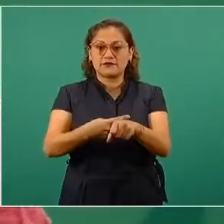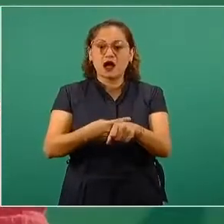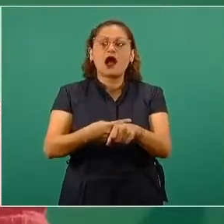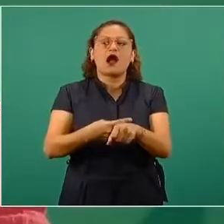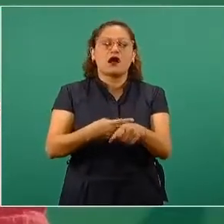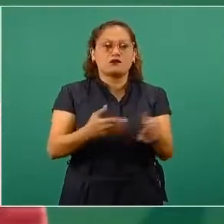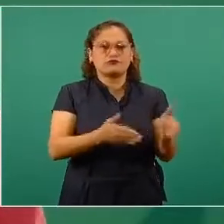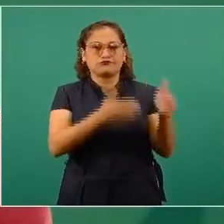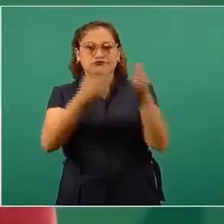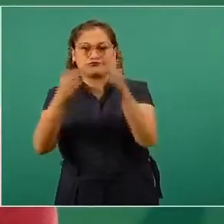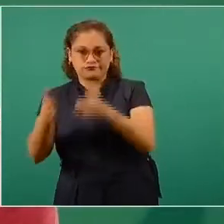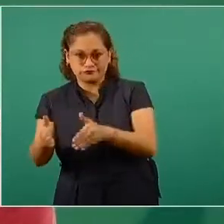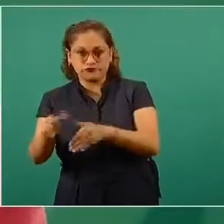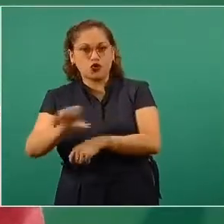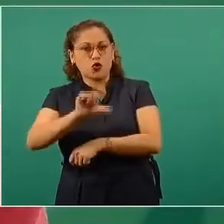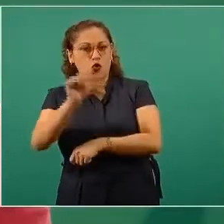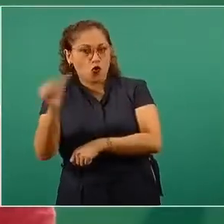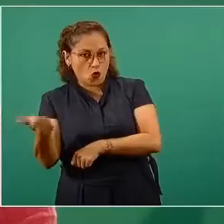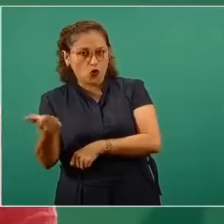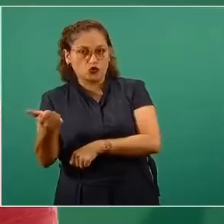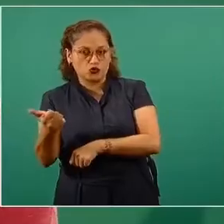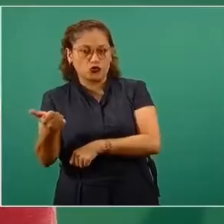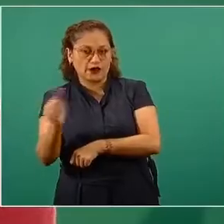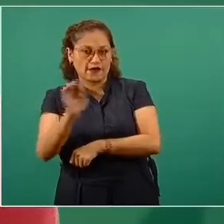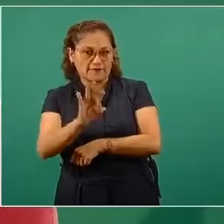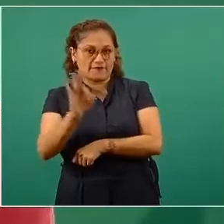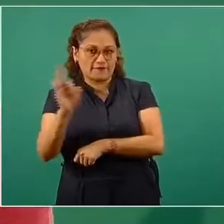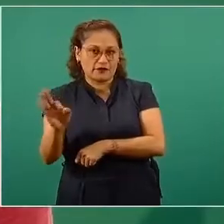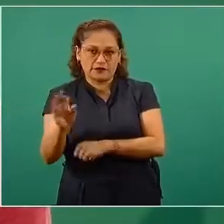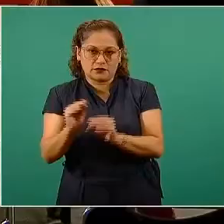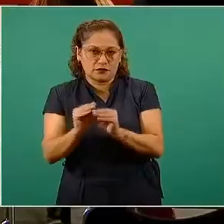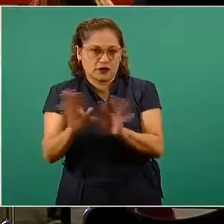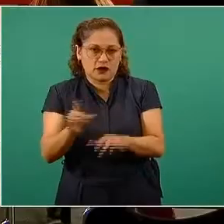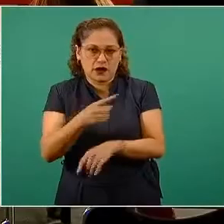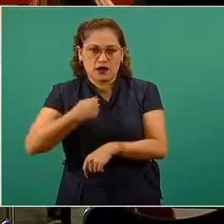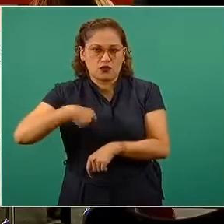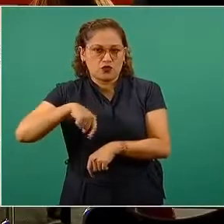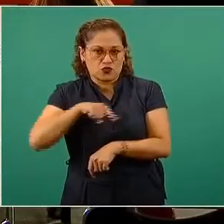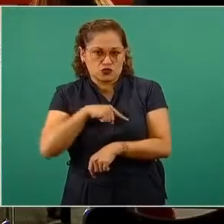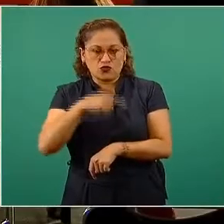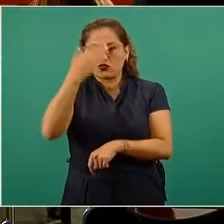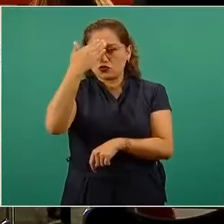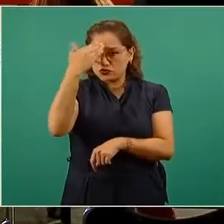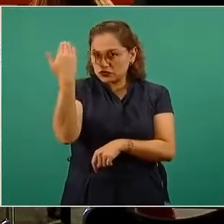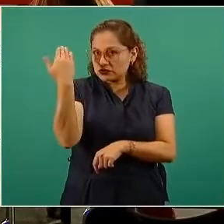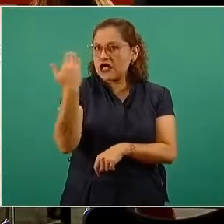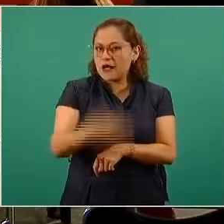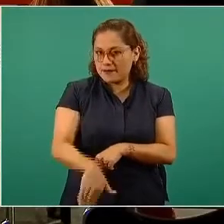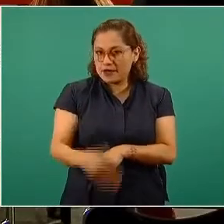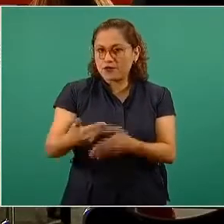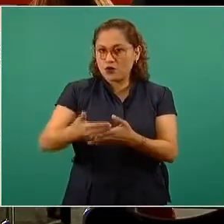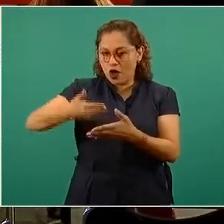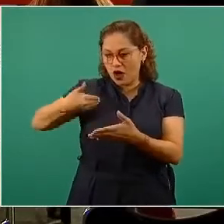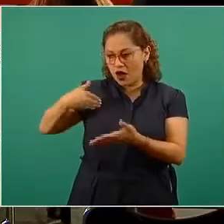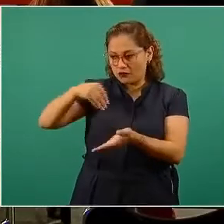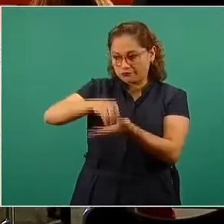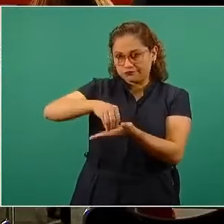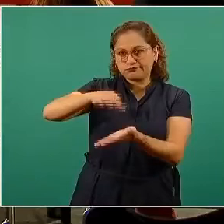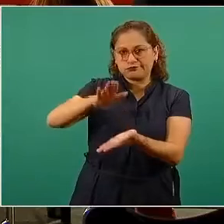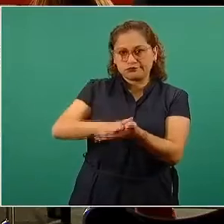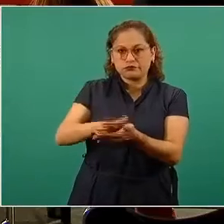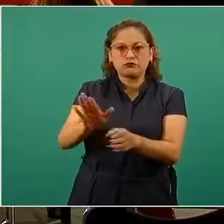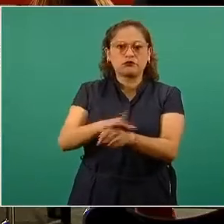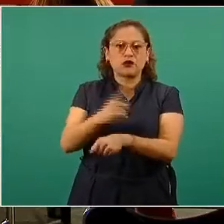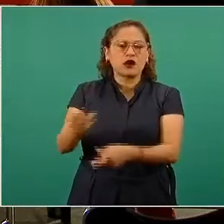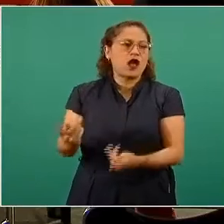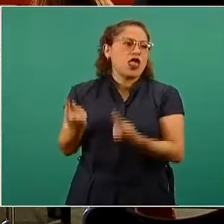otros padecimientos. Desde luego esto se hace de manera planeada. Si no se hiciera de manera planeada, pues sería nocivo,